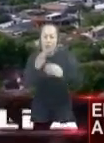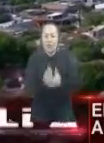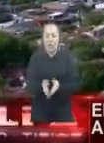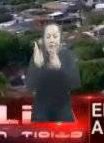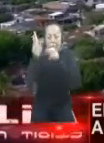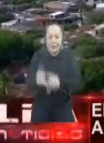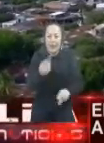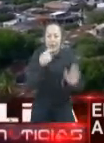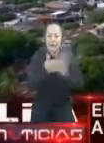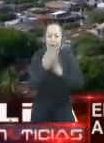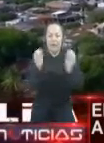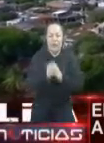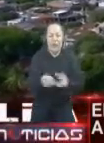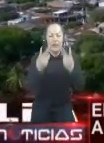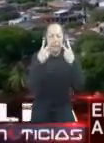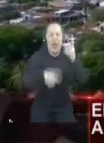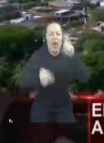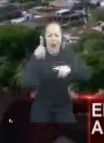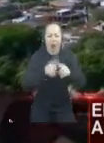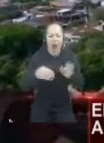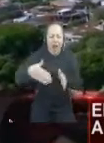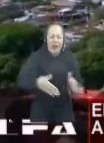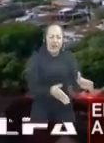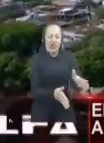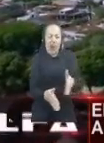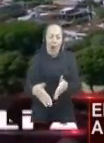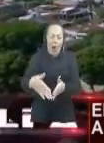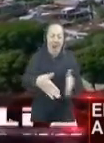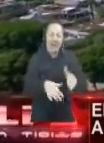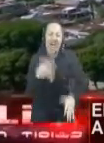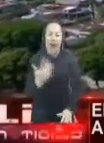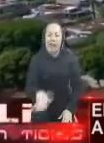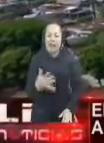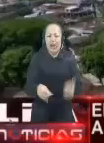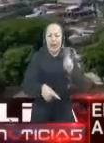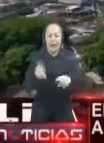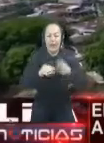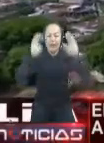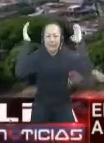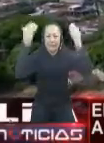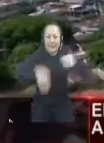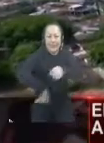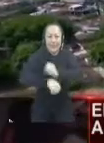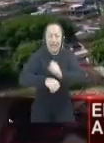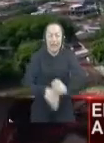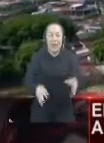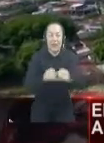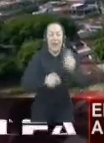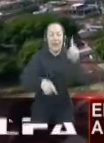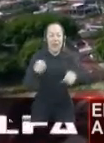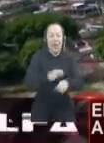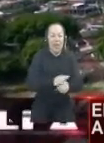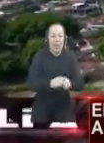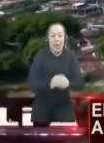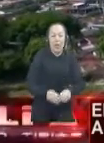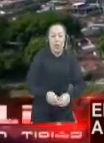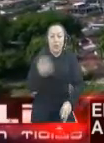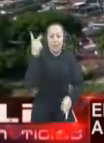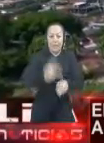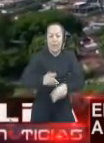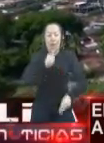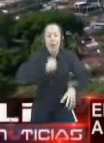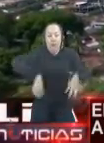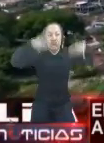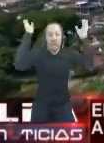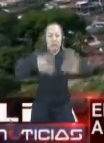gabinete habla sobre el mal estado de varias vías del municipio, la falta de escenarios deportivos y los barrios en riesgo de inundación.